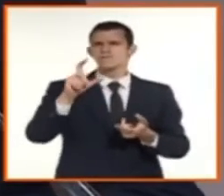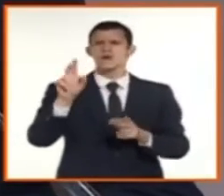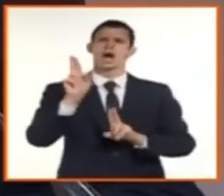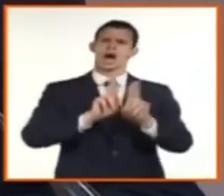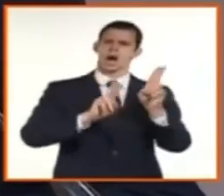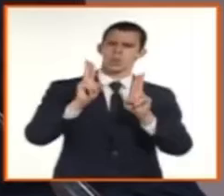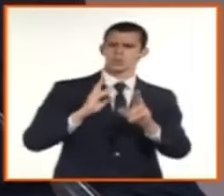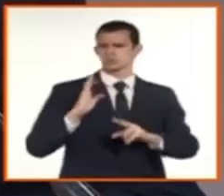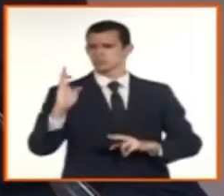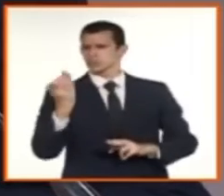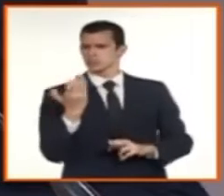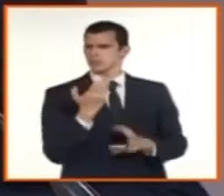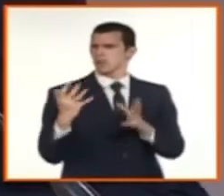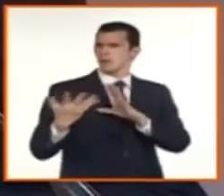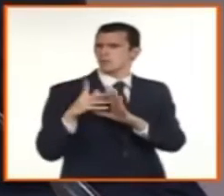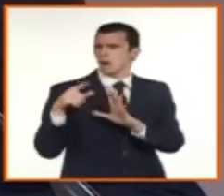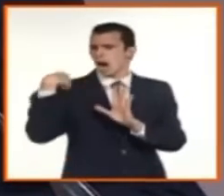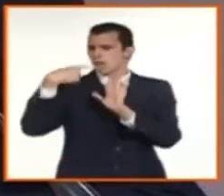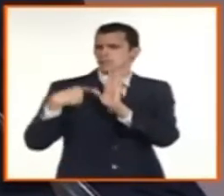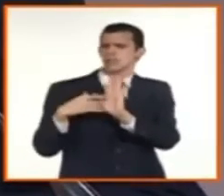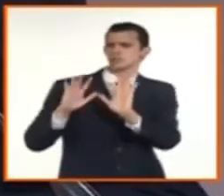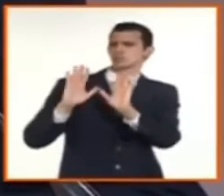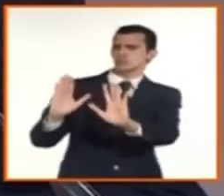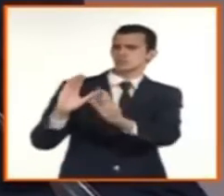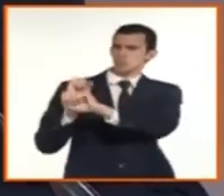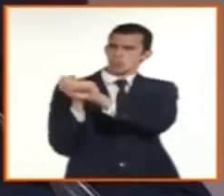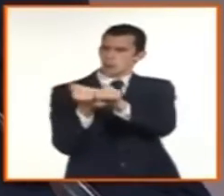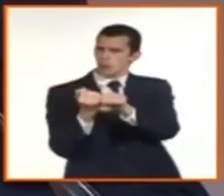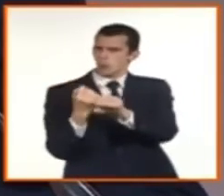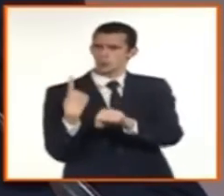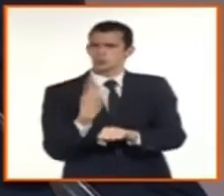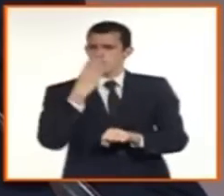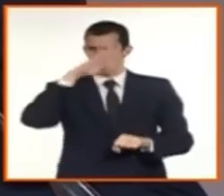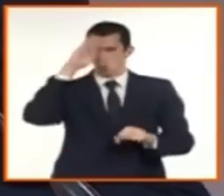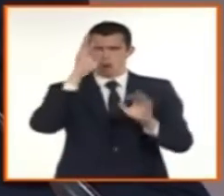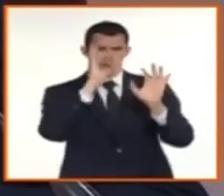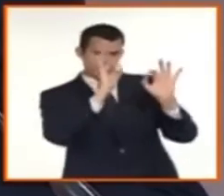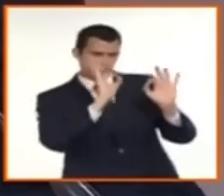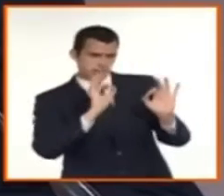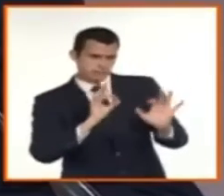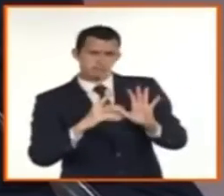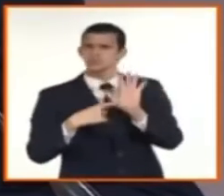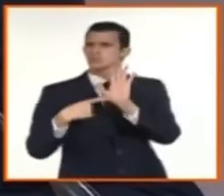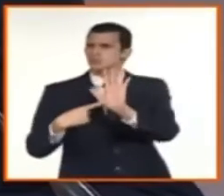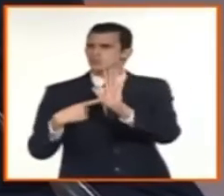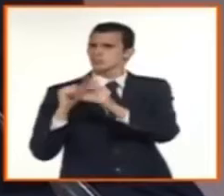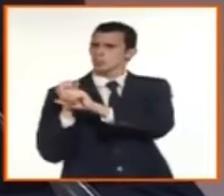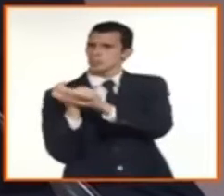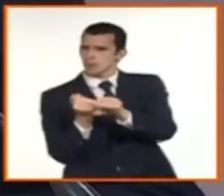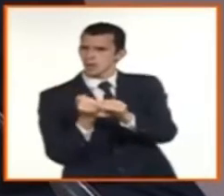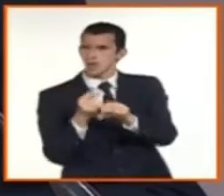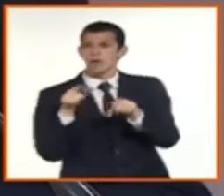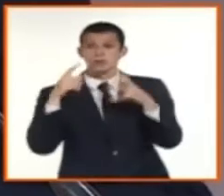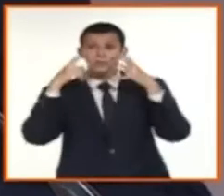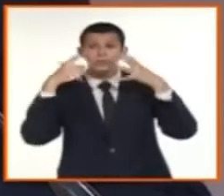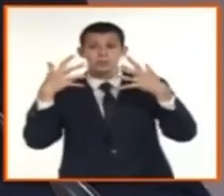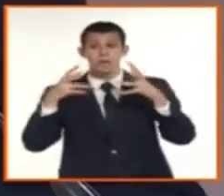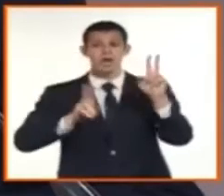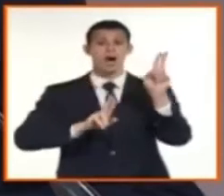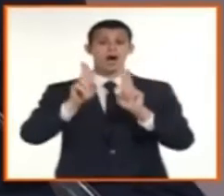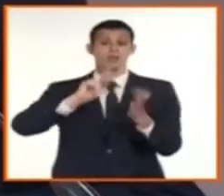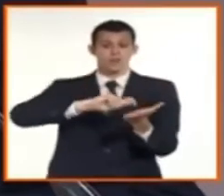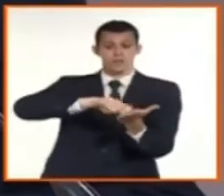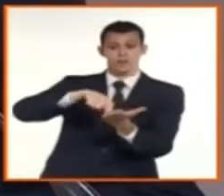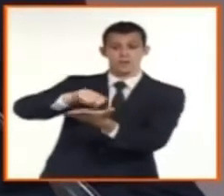esto no sólo tenía una trascendencia para nuestro béisbol sino para también para nuestro pueblo